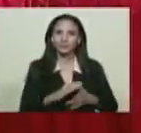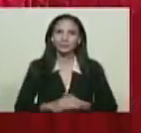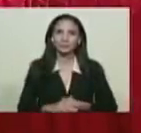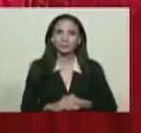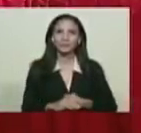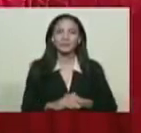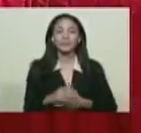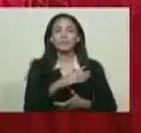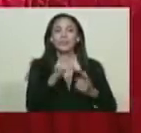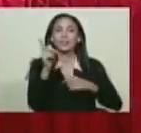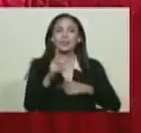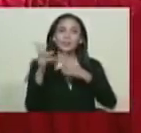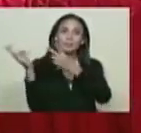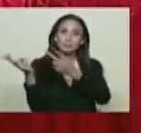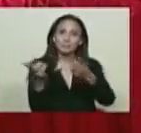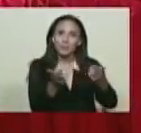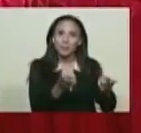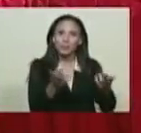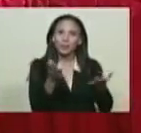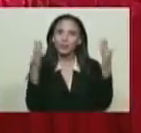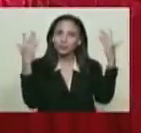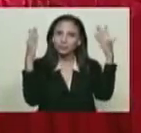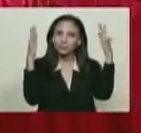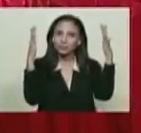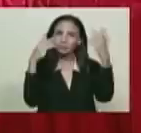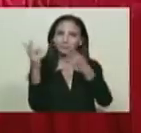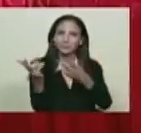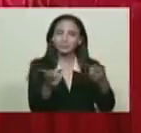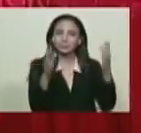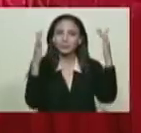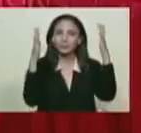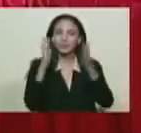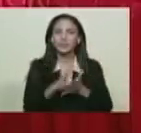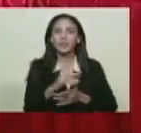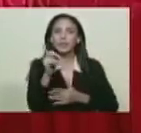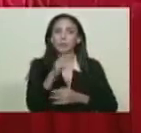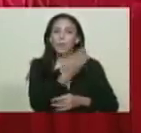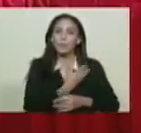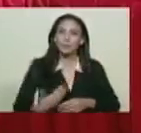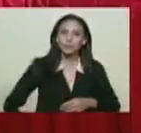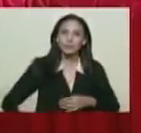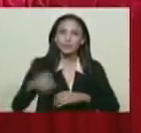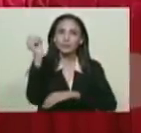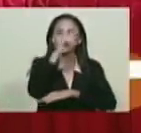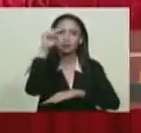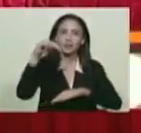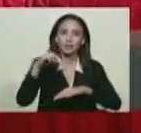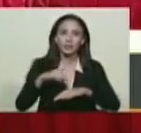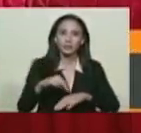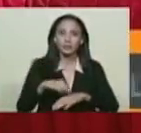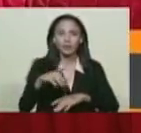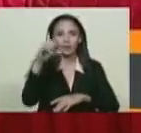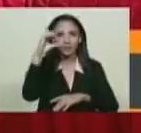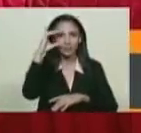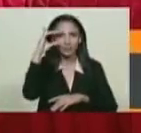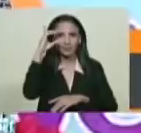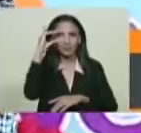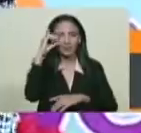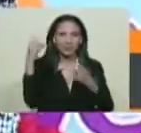Vamos a darle una bienvenida calurosa a la presidenta de la Asamblea Nacional Constituyente,